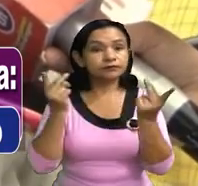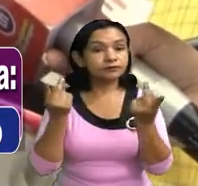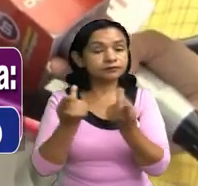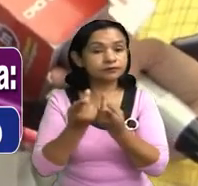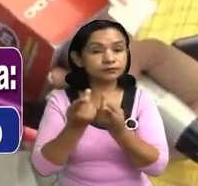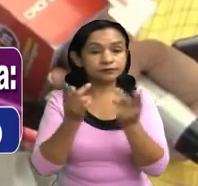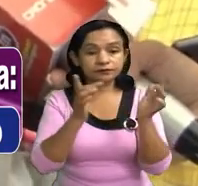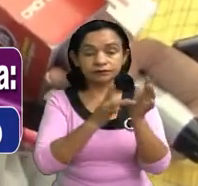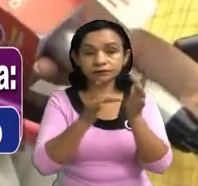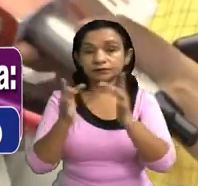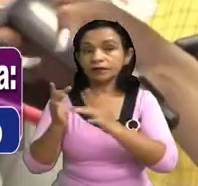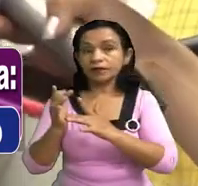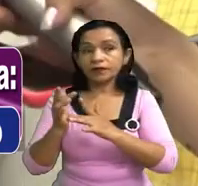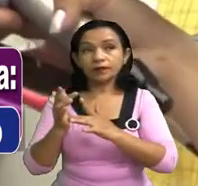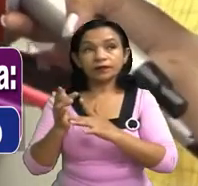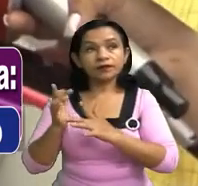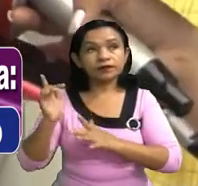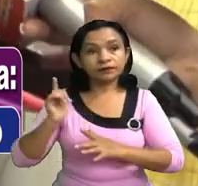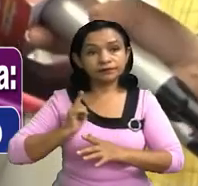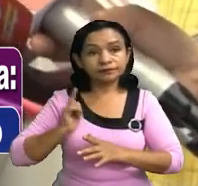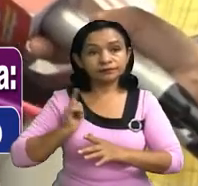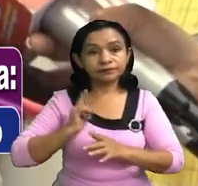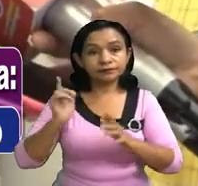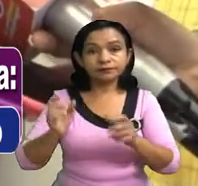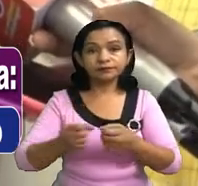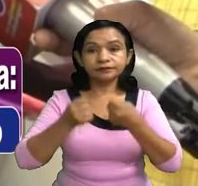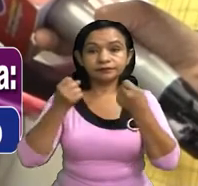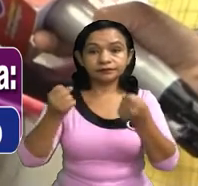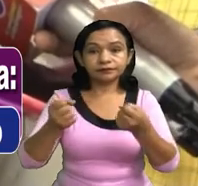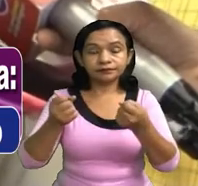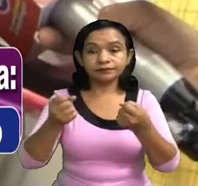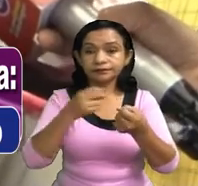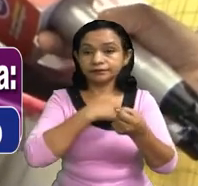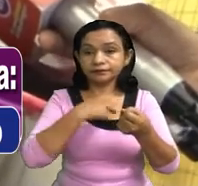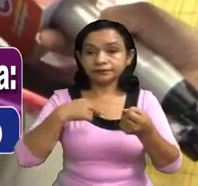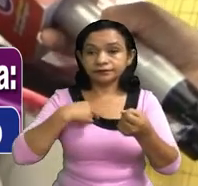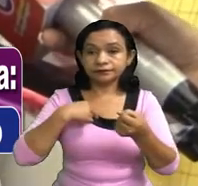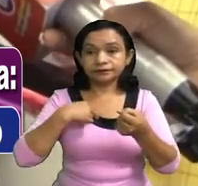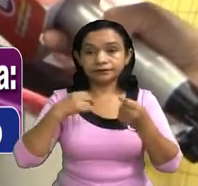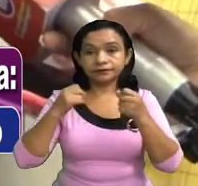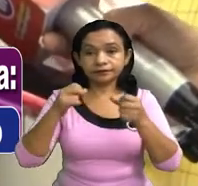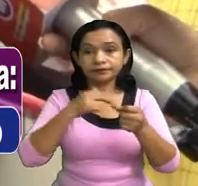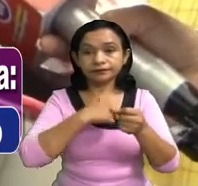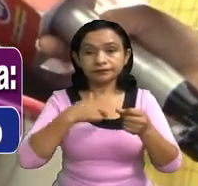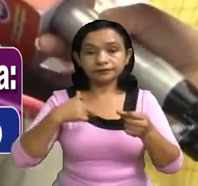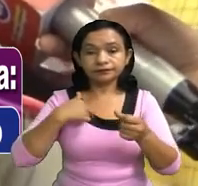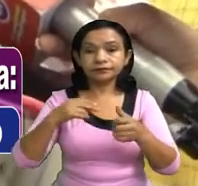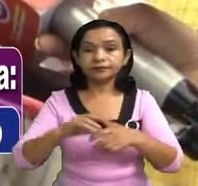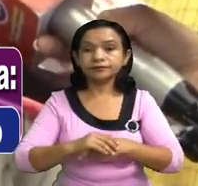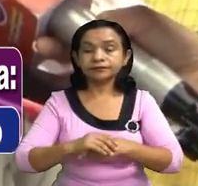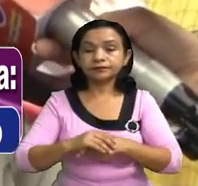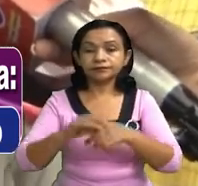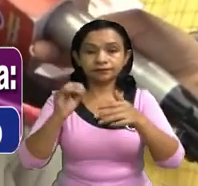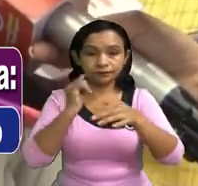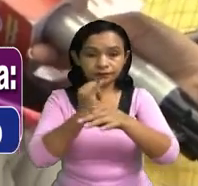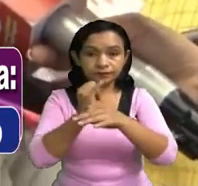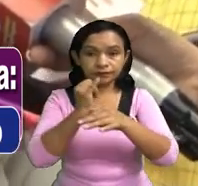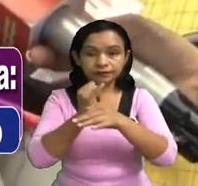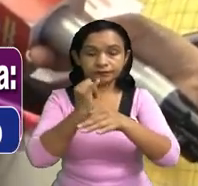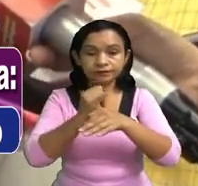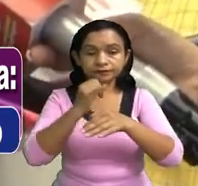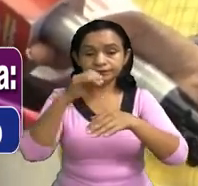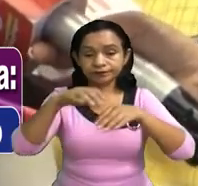cristiano tiene el poder de llegar, como lo hicimos dos días, a esa catedral.